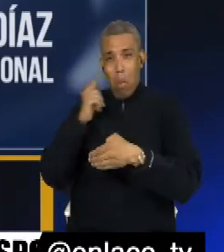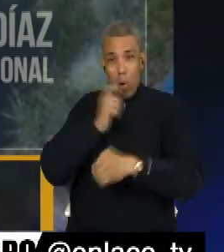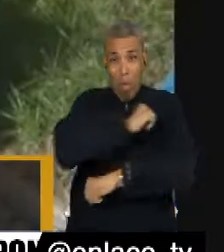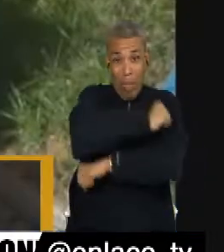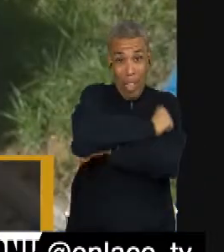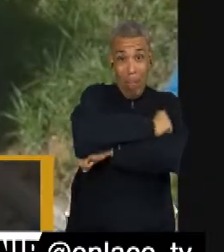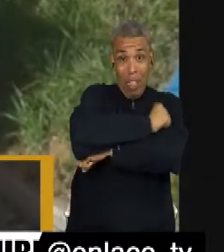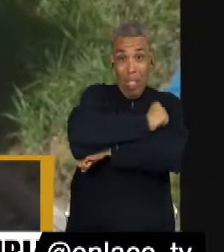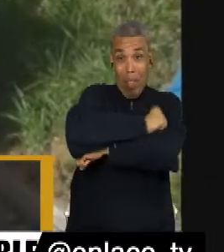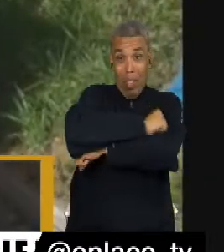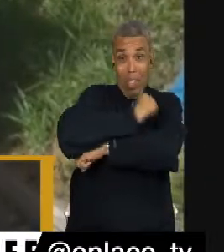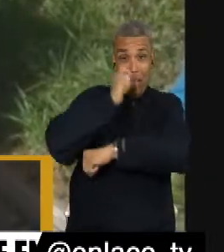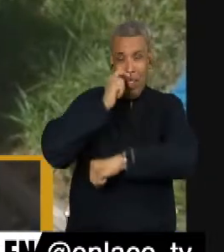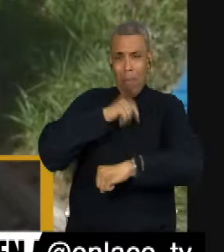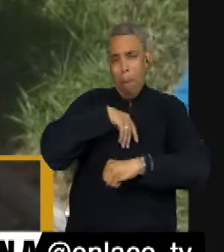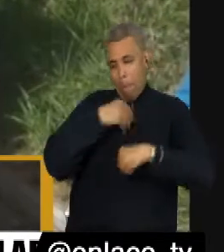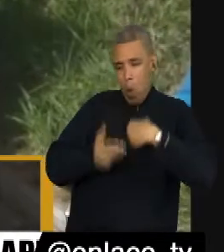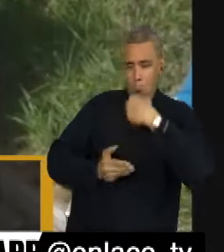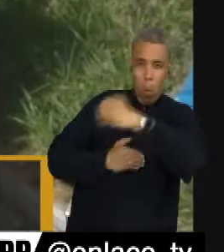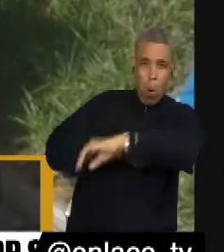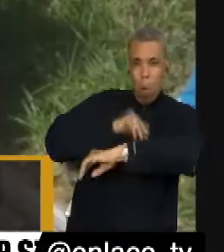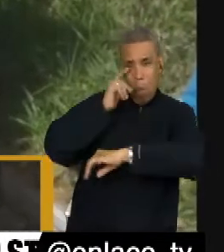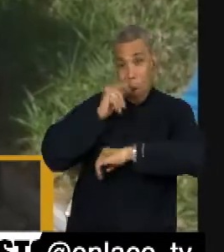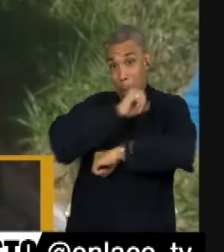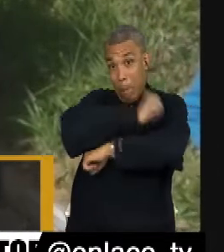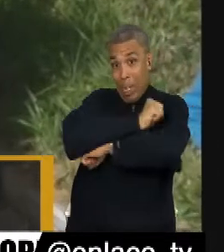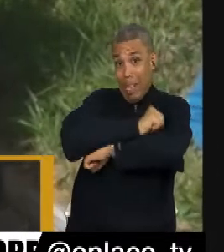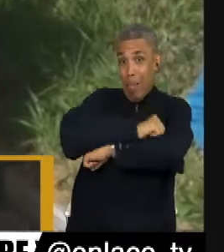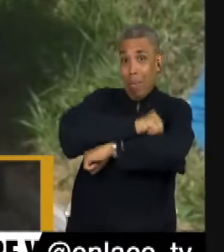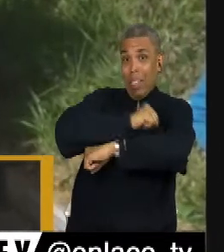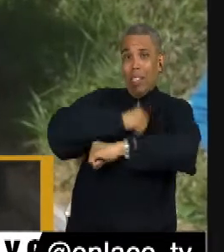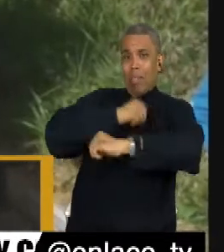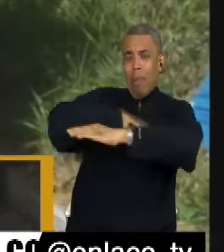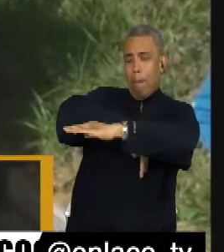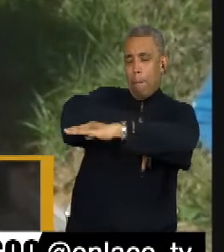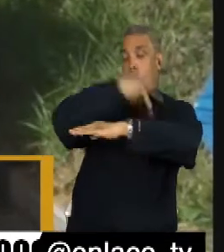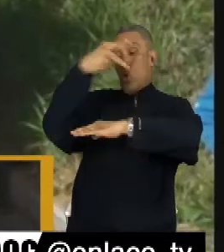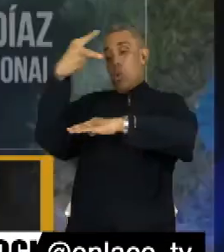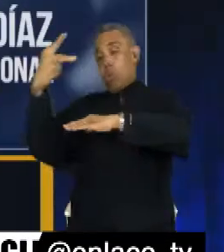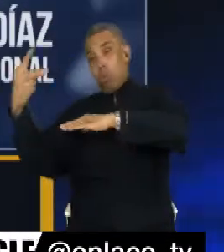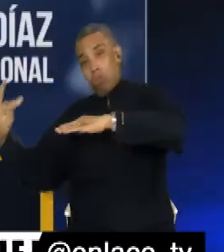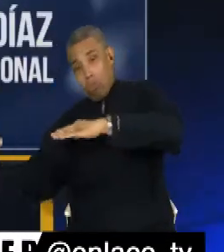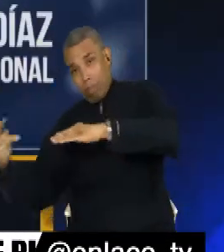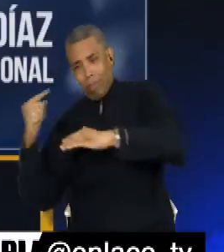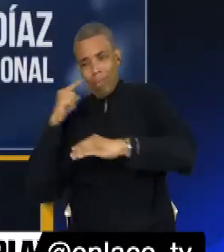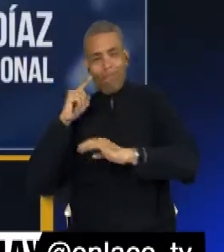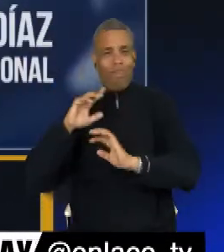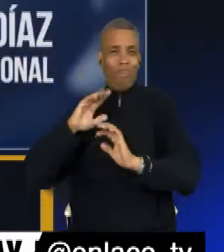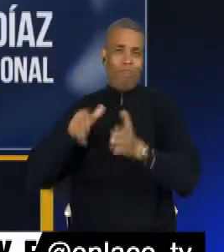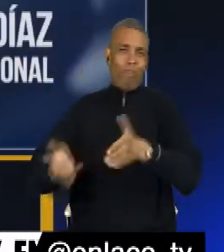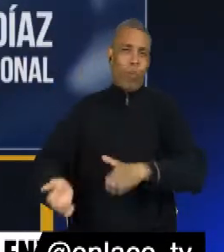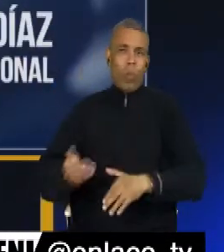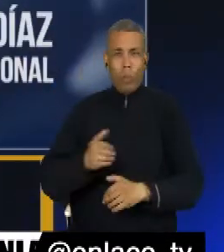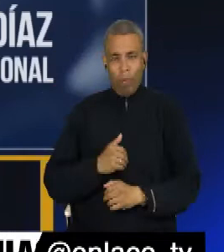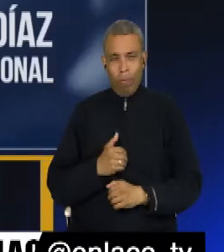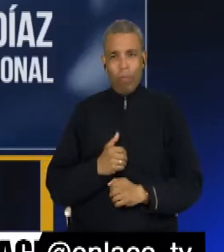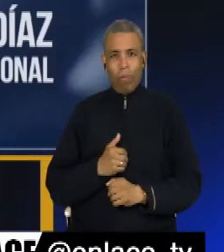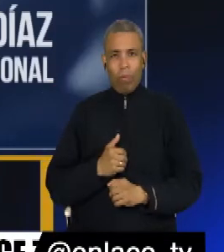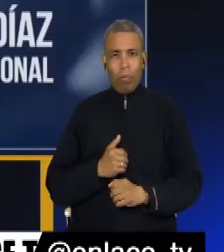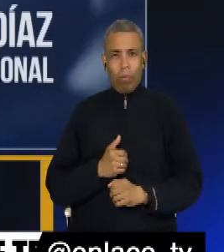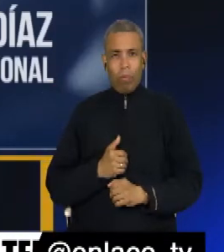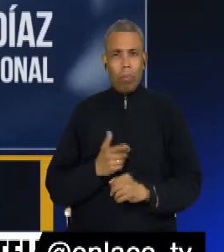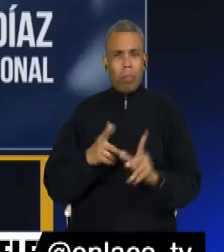fatal. Los heridos del hecho fueron trasladados a varios centros asistenciales de la región. Fueron trasladadas al